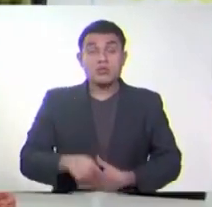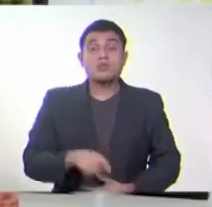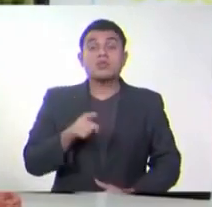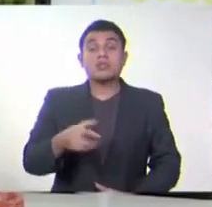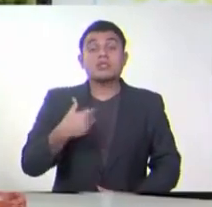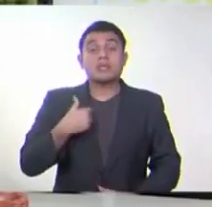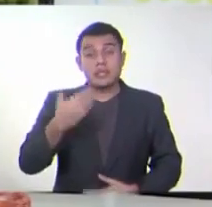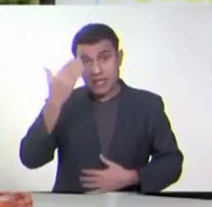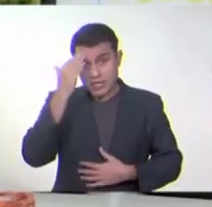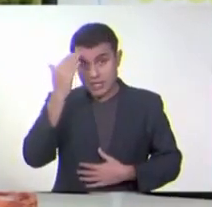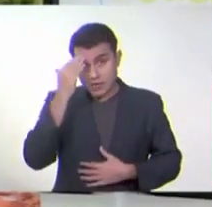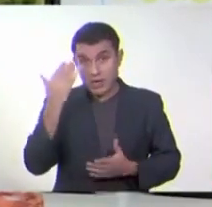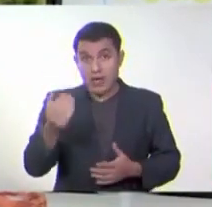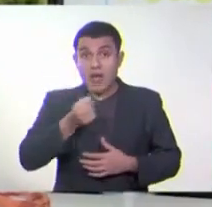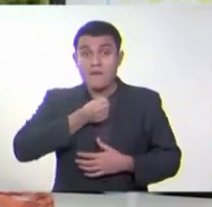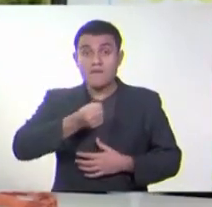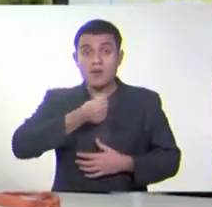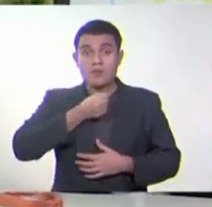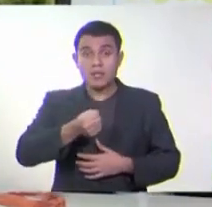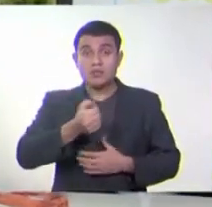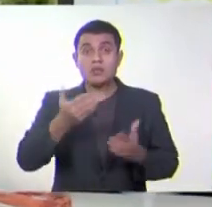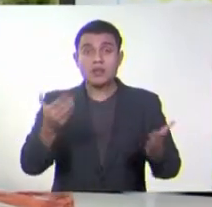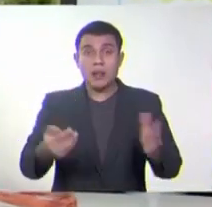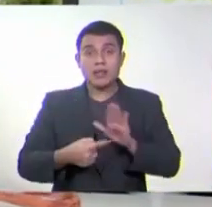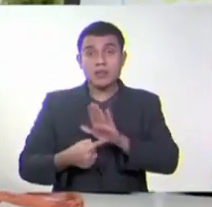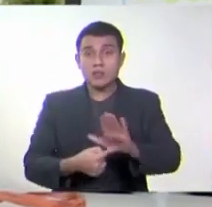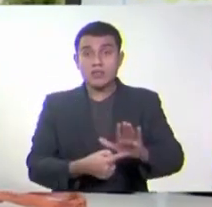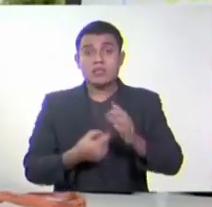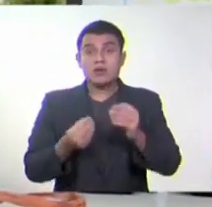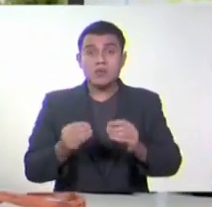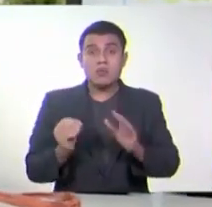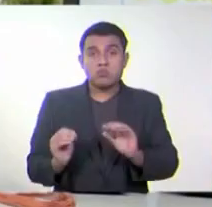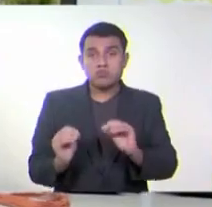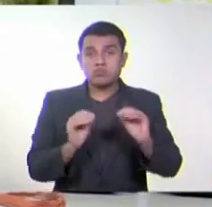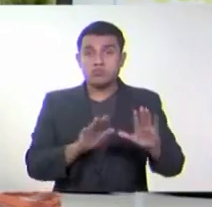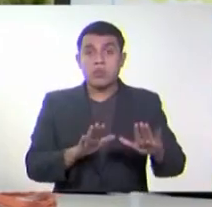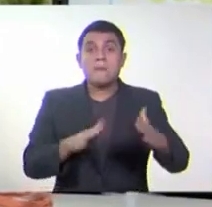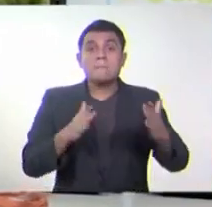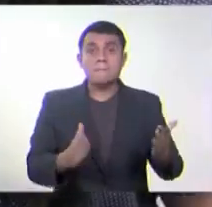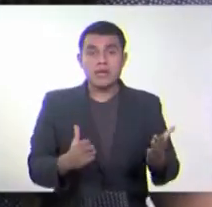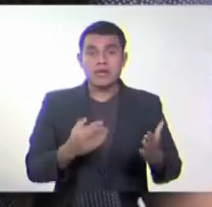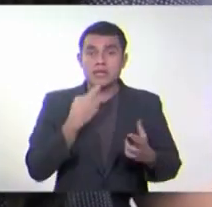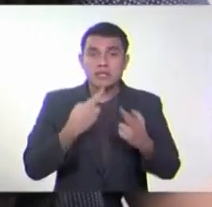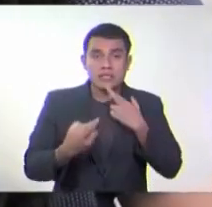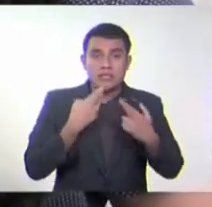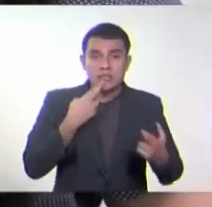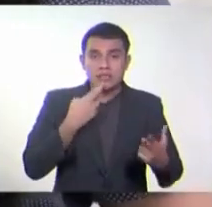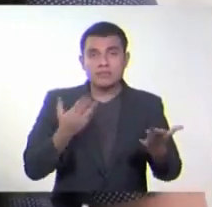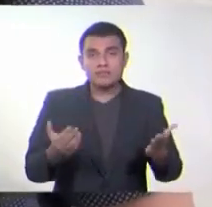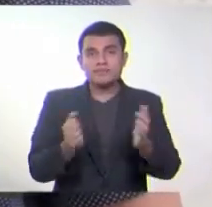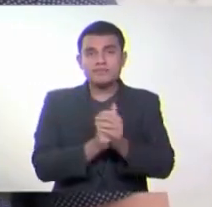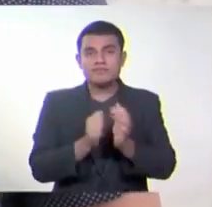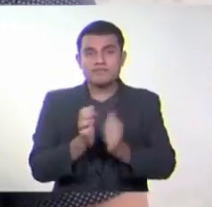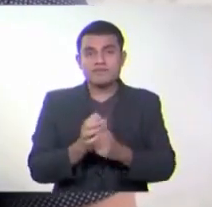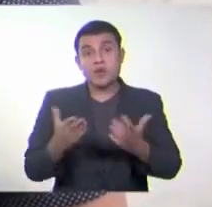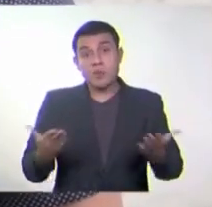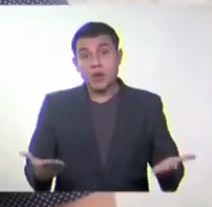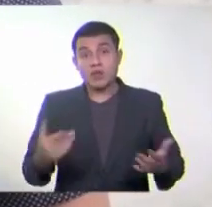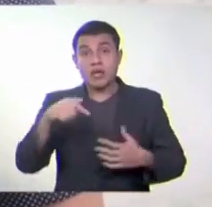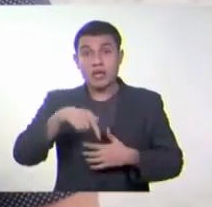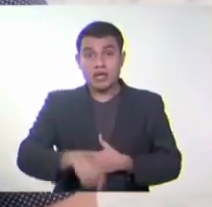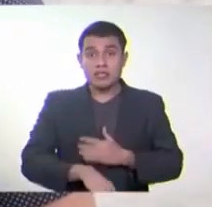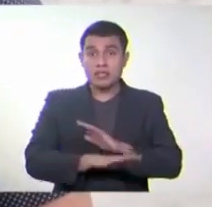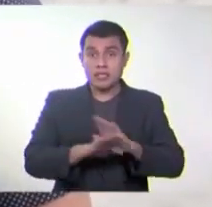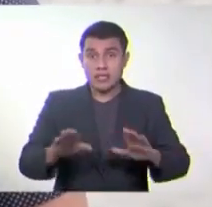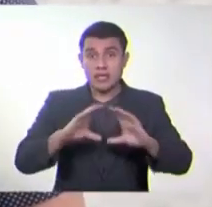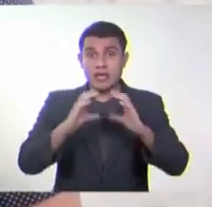saber es la información que te muestra y cómo aplicarla para la resolución de problemas. Bueno, esto ha sido todo por hoy.